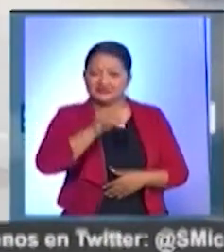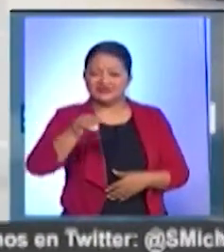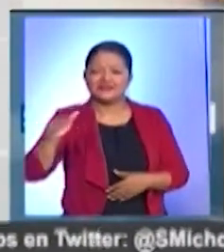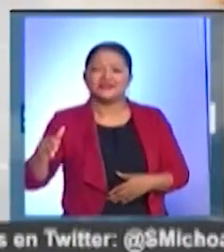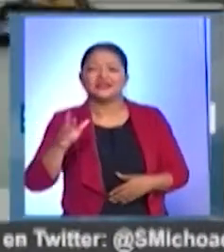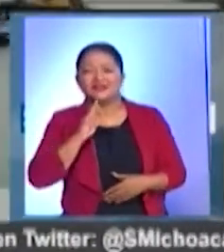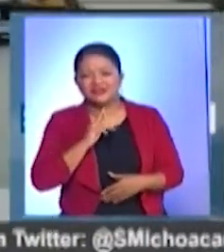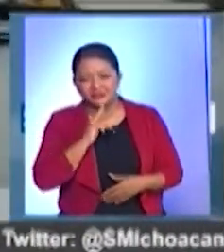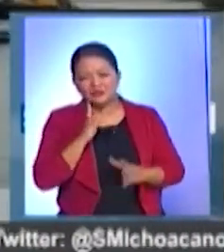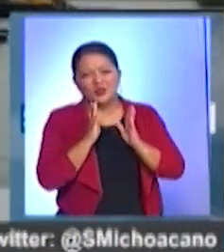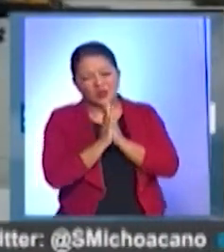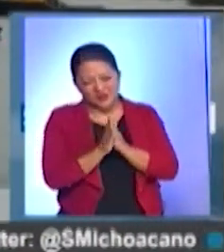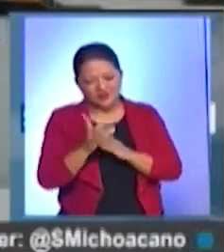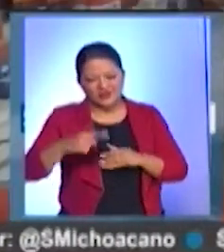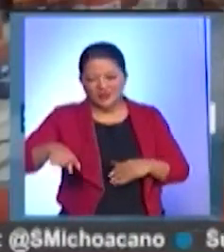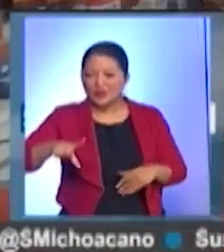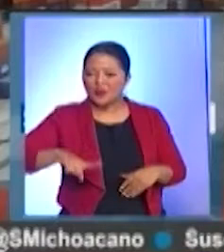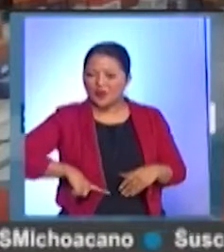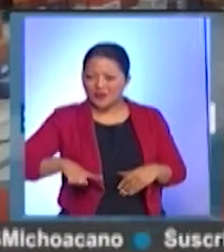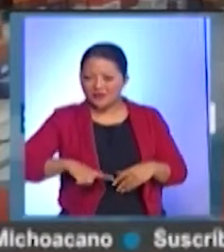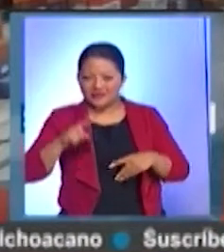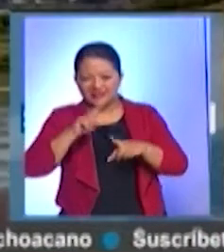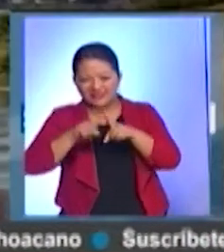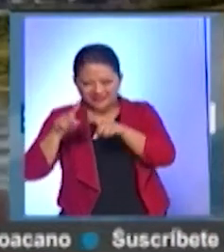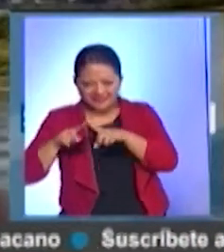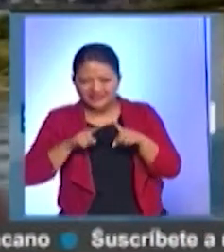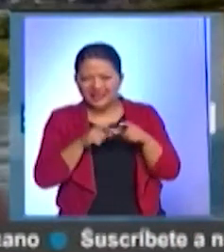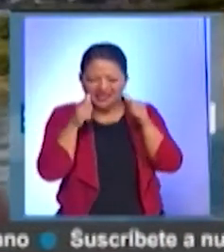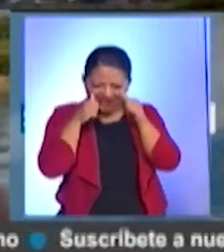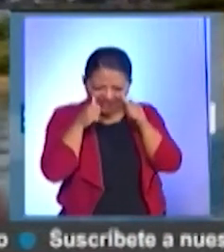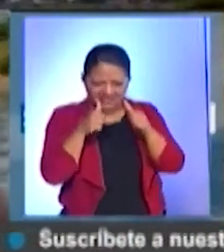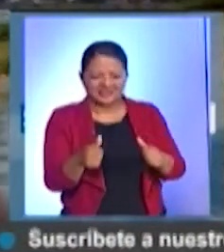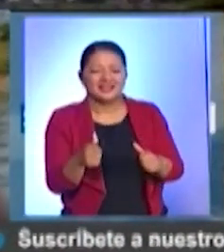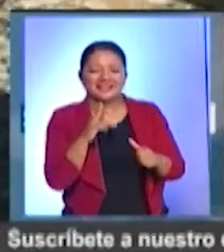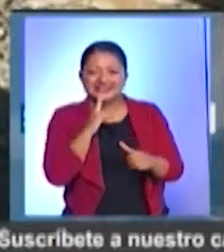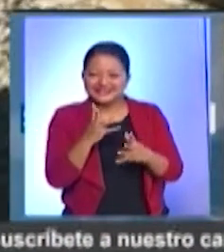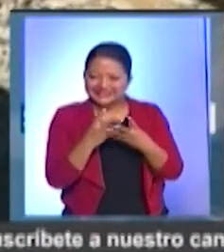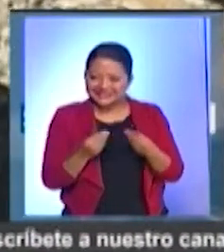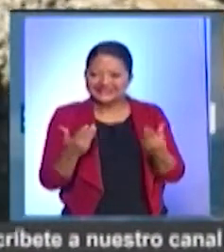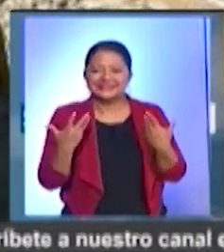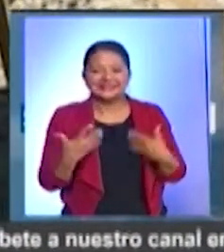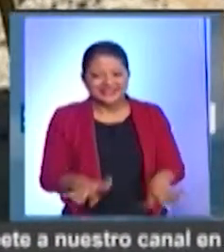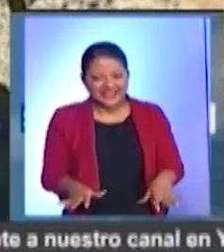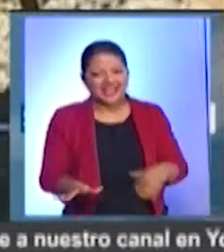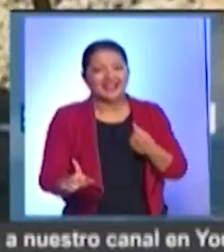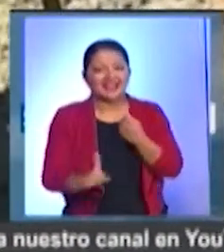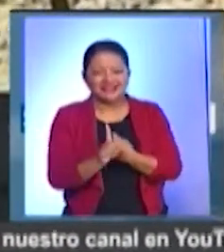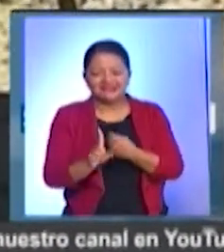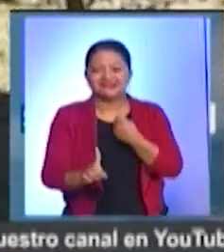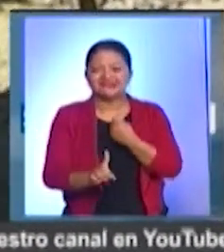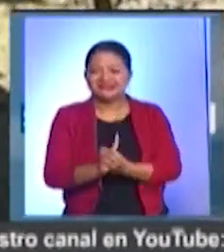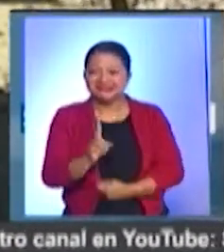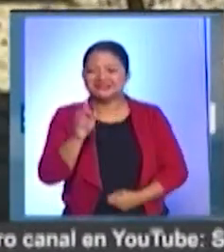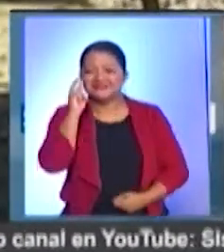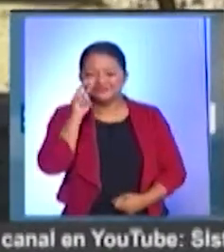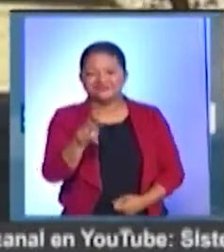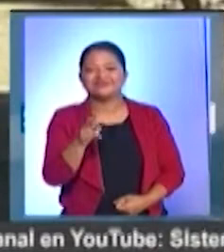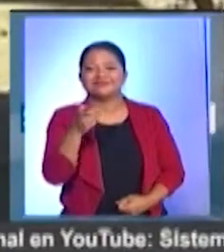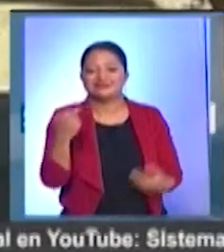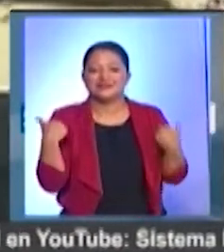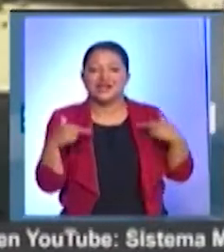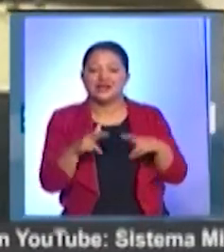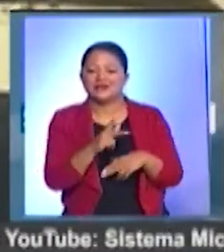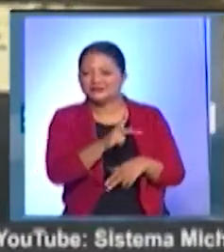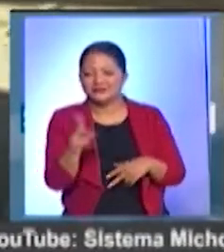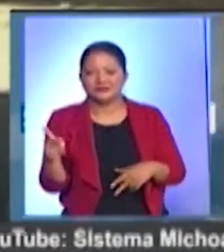diferentes niveles de gobierno para que pongan atención y resuelvan los conflictos que actualmente enfrenta el magisterio michoacano con